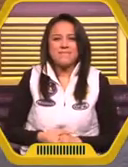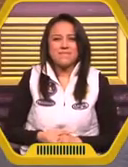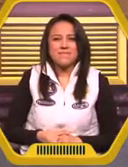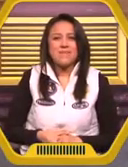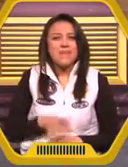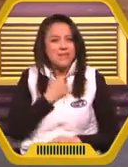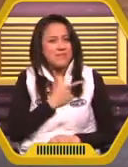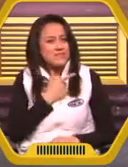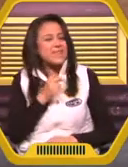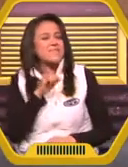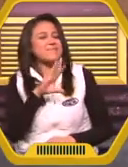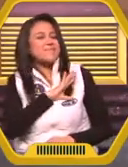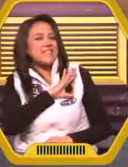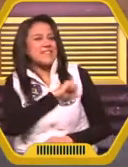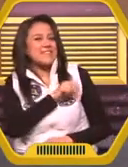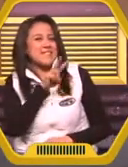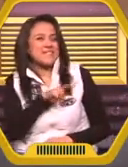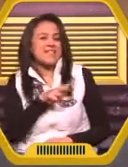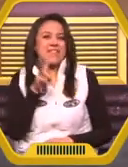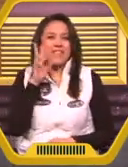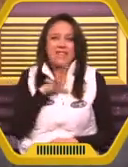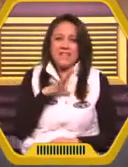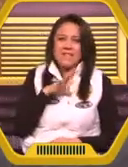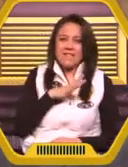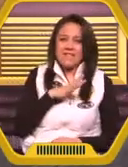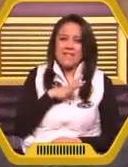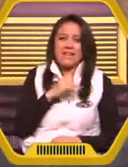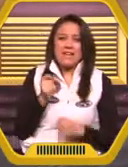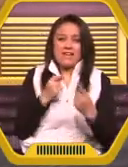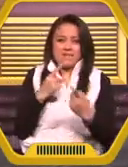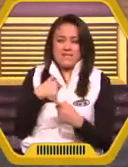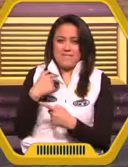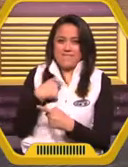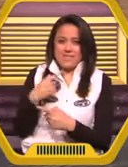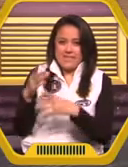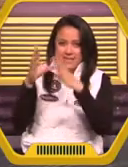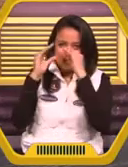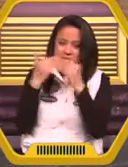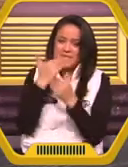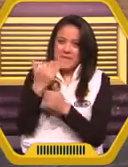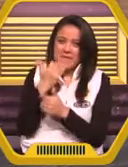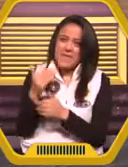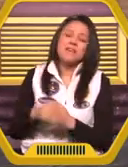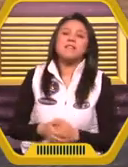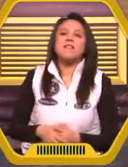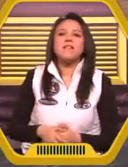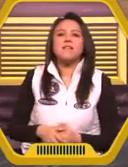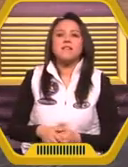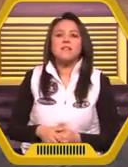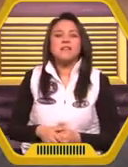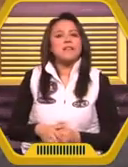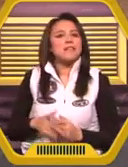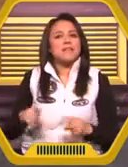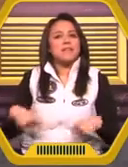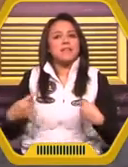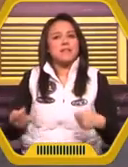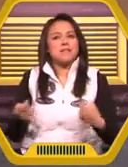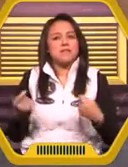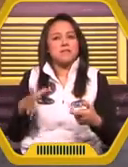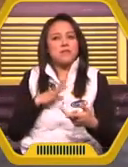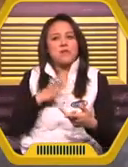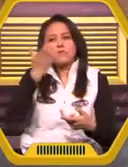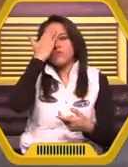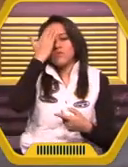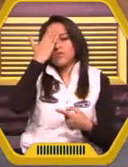¿Te gusta? Sí, me encanta. Hoy hay una combinación que aquí me enseñaron, muy simpática. A ver. Una tradición de... ¿Has